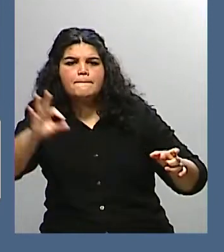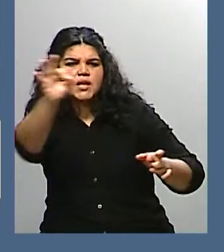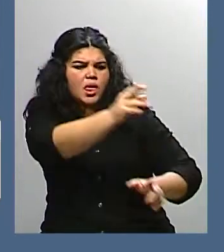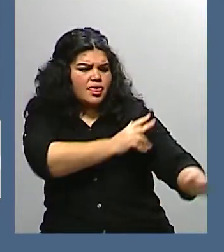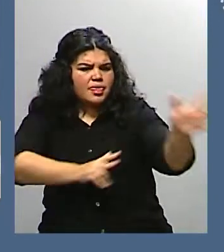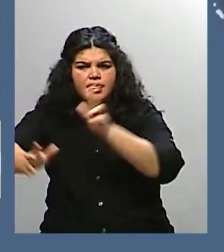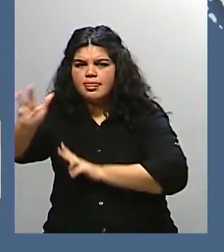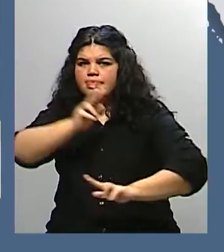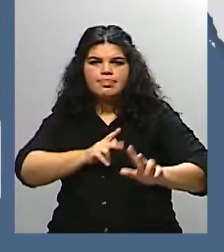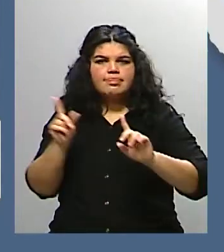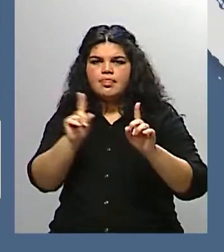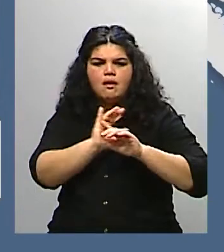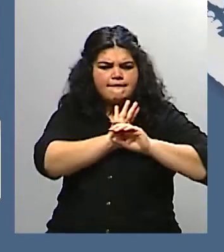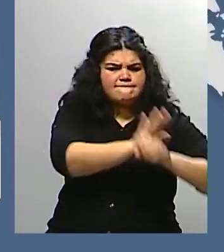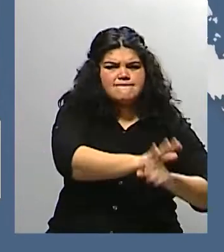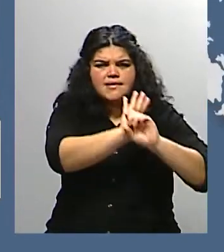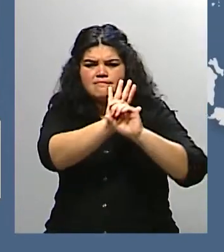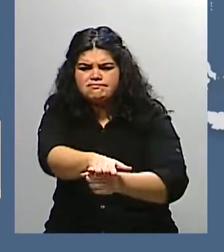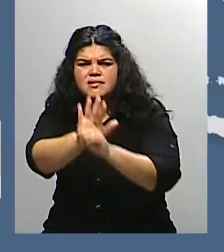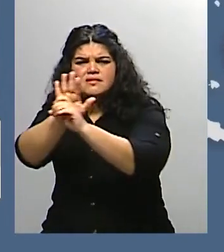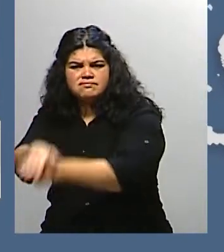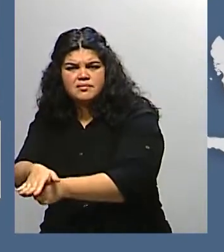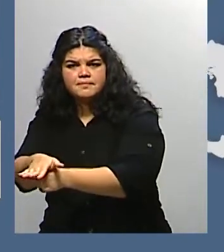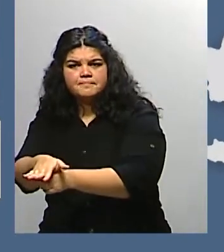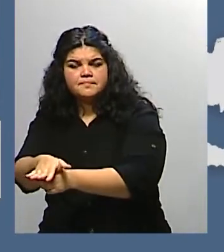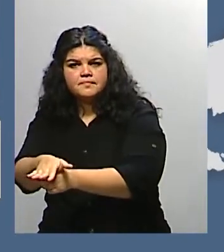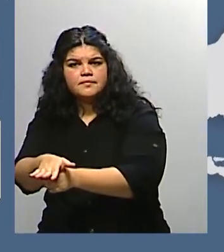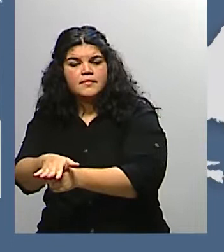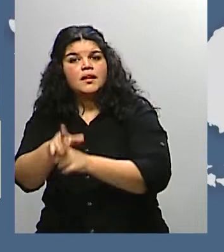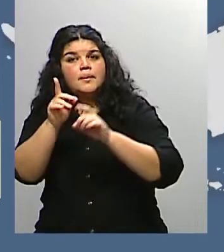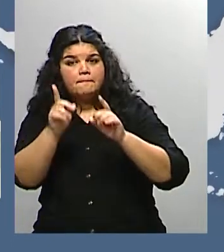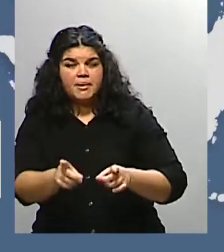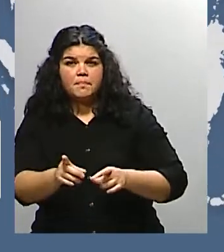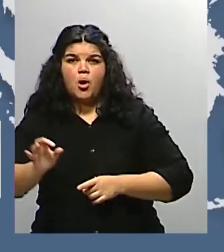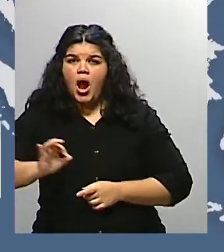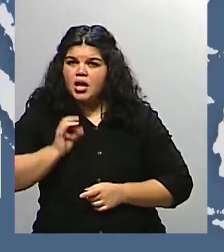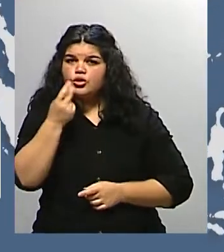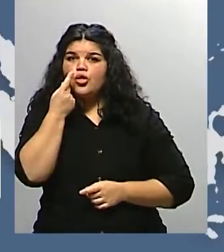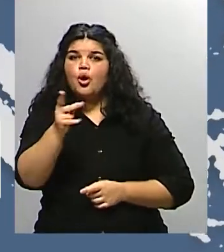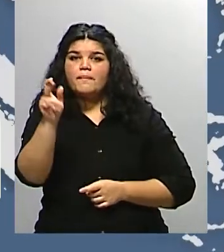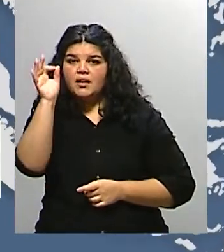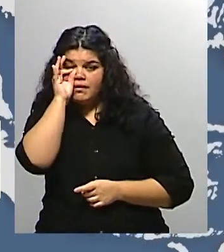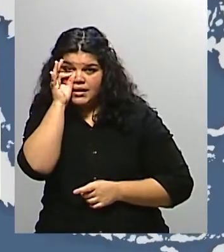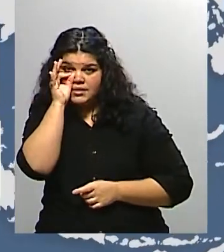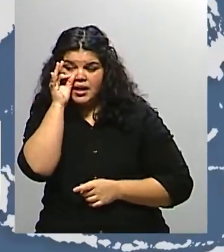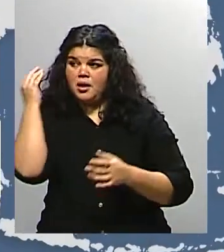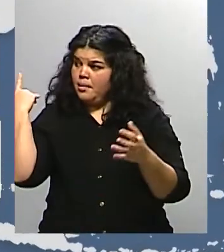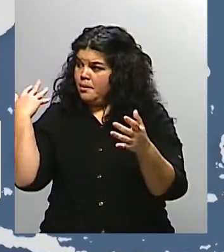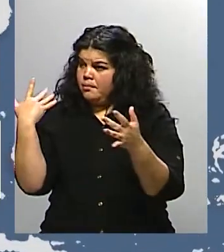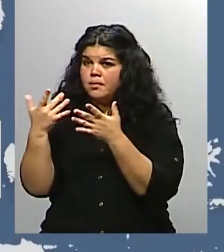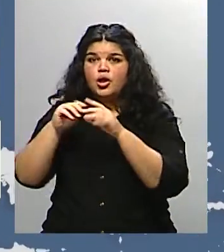siniestra, por decirlo de alguna manera. Únicamente en el 2020 se reportan cerca